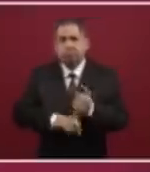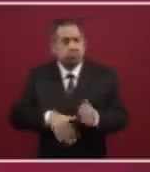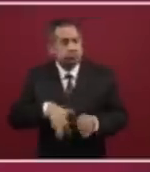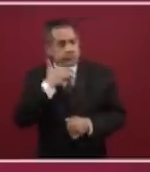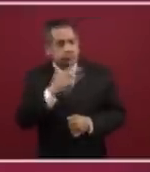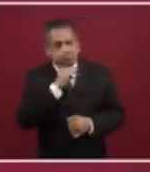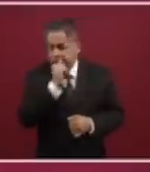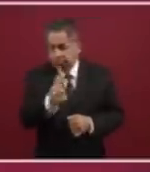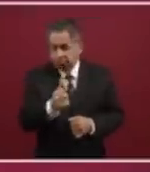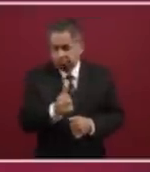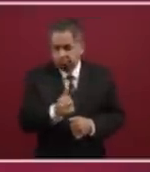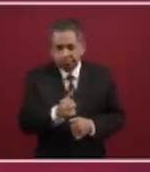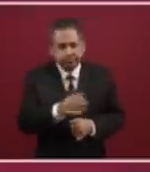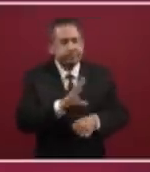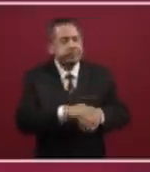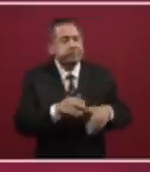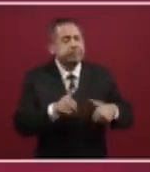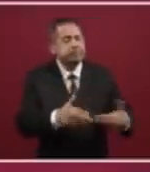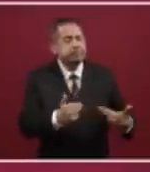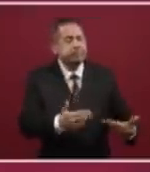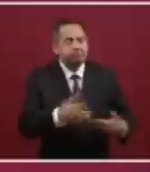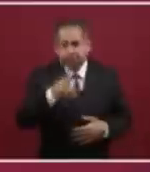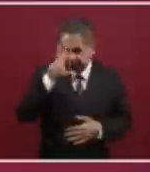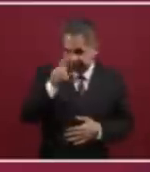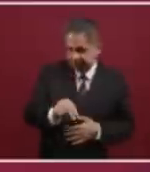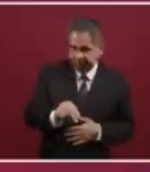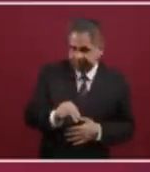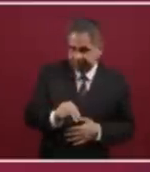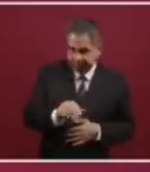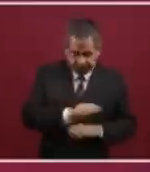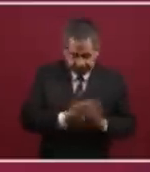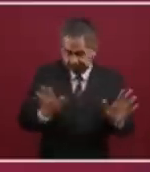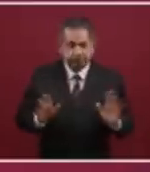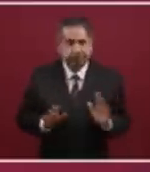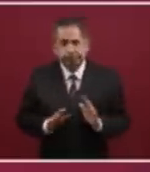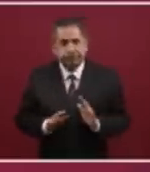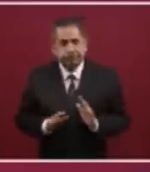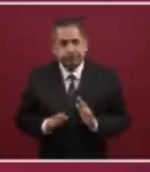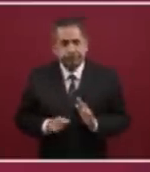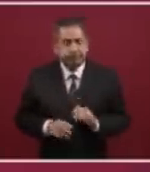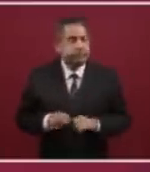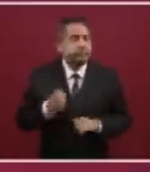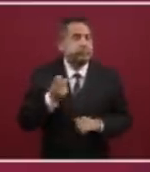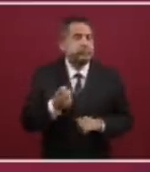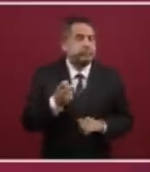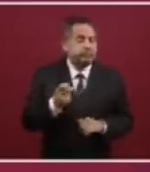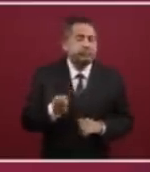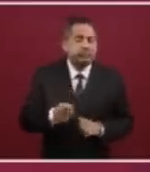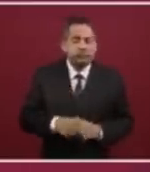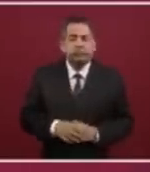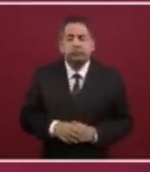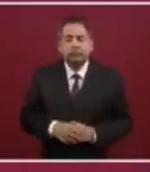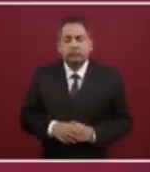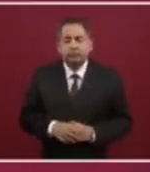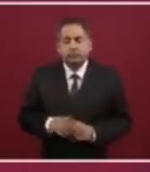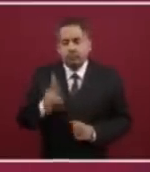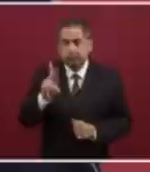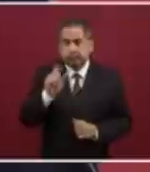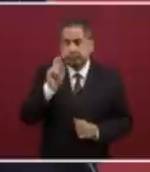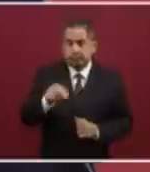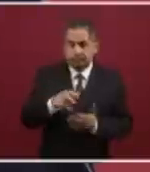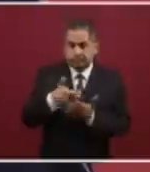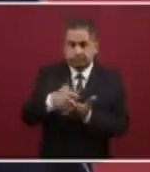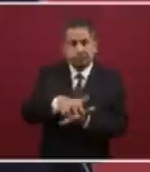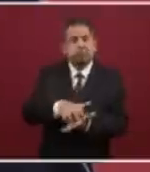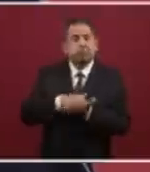El presidente de México, Andrés Manuel López Obrador, afirmó que existe presupuesto para financiar las acciones de atención al programa migratorio,